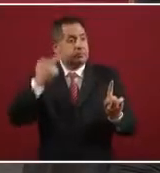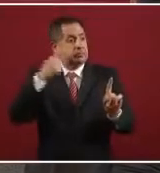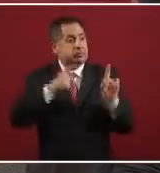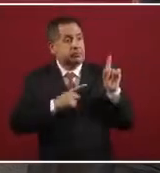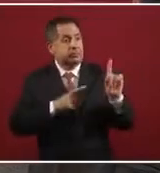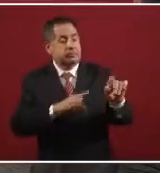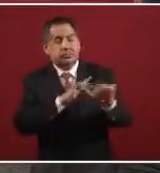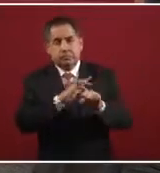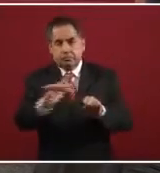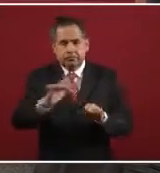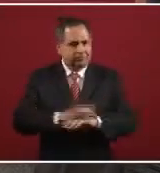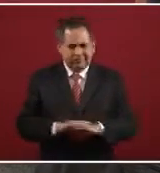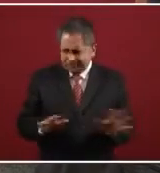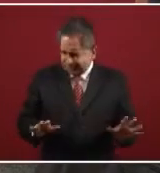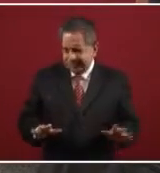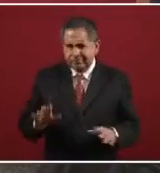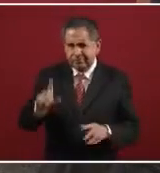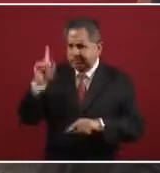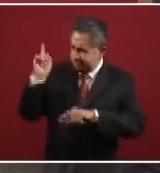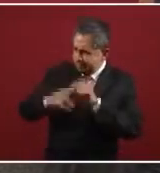o quitar máscaras.